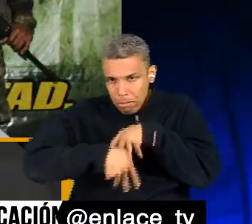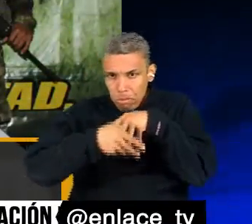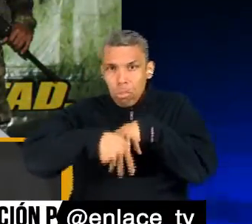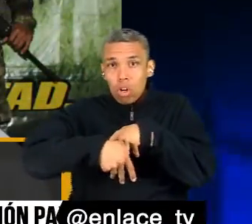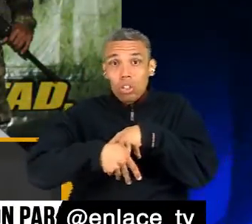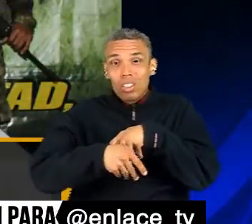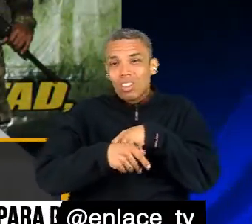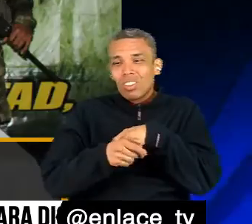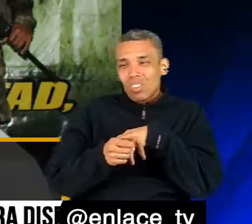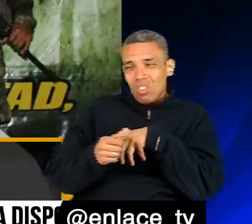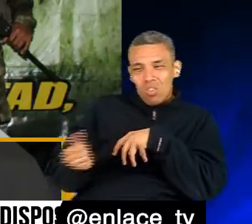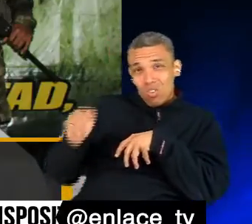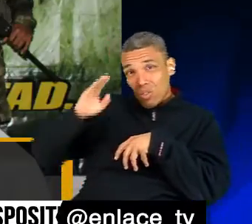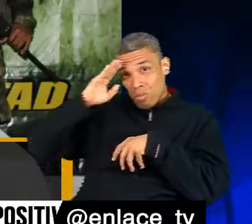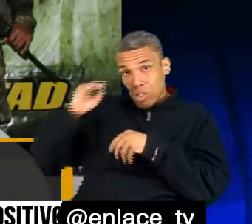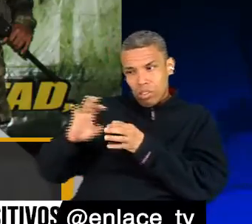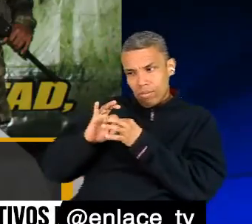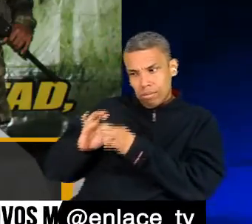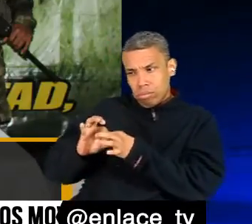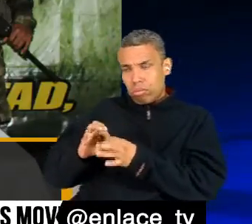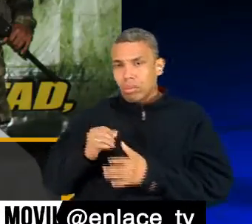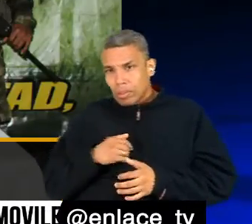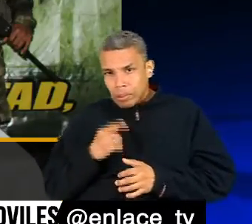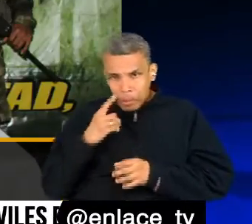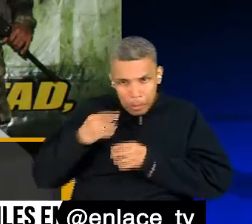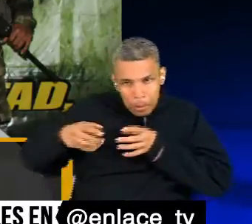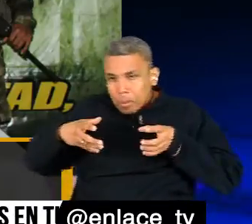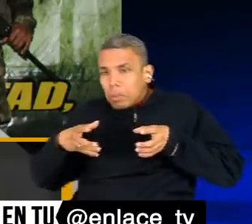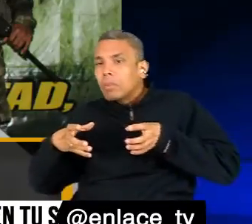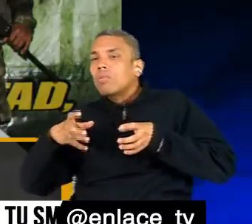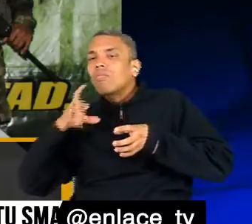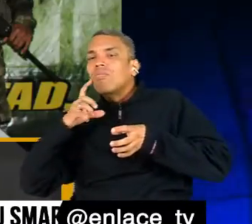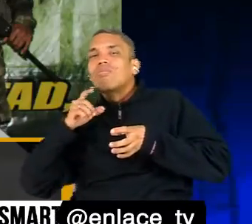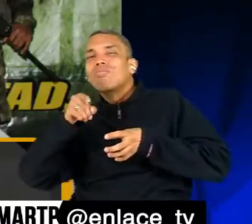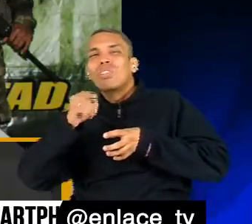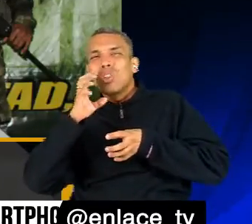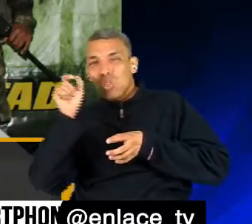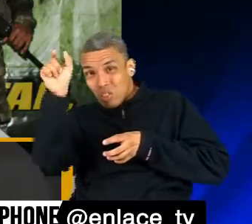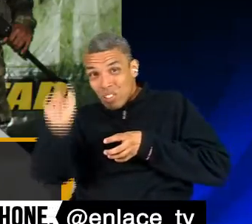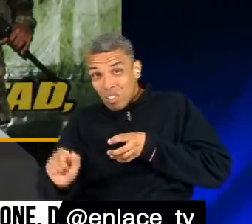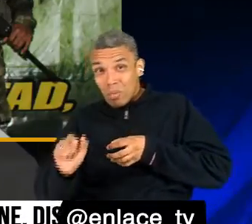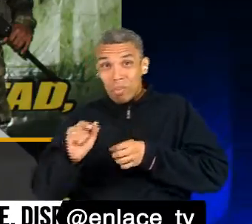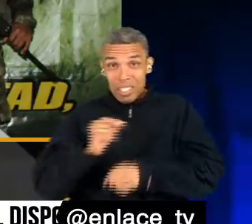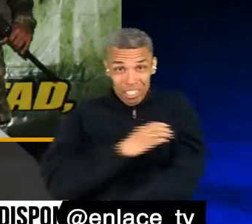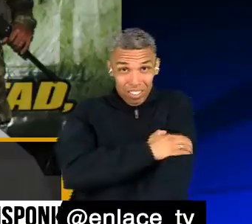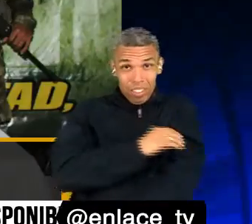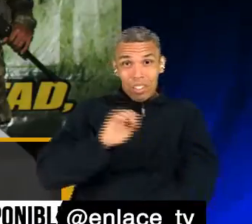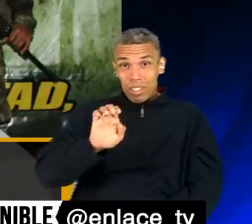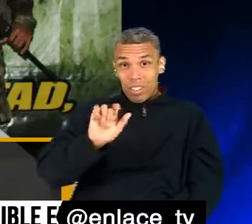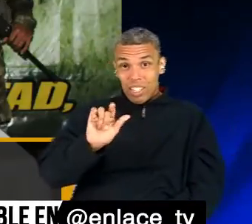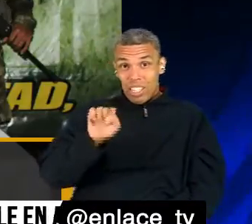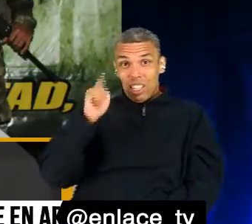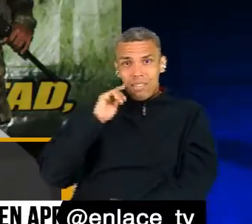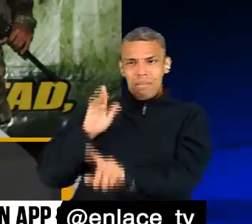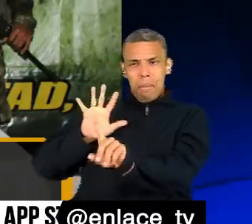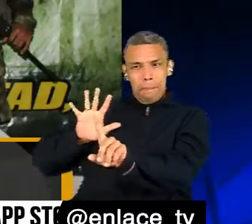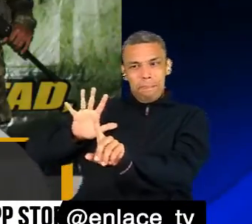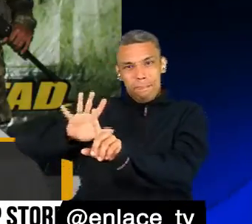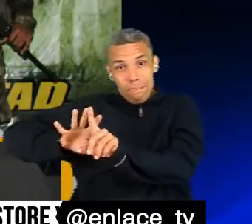Policía Nacional capturaron en flagrancia a un presunto integrante del ELN a quien se le halló en su poder